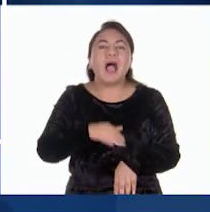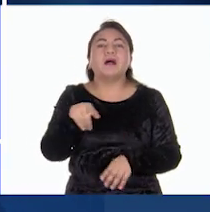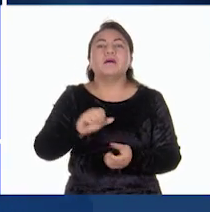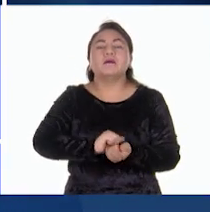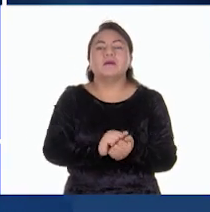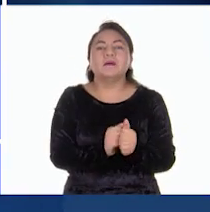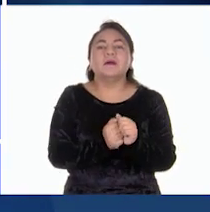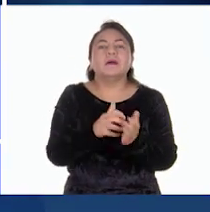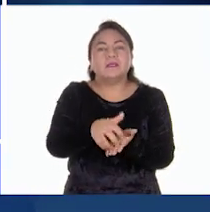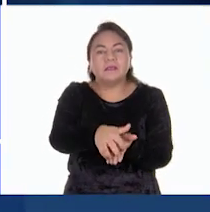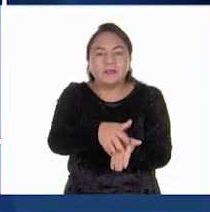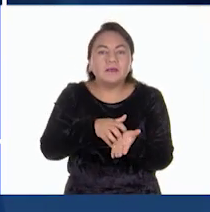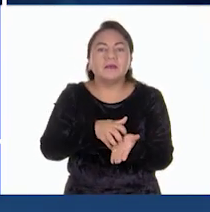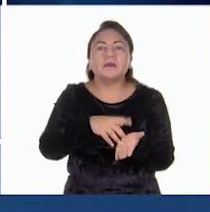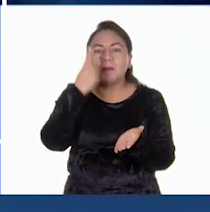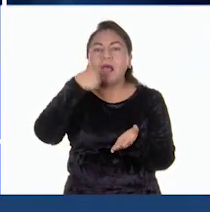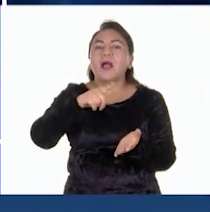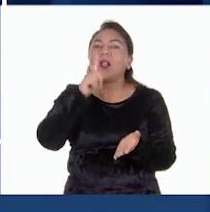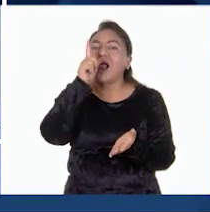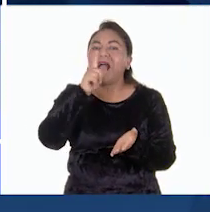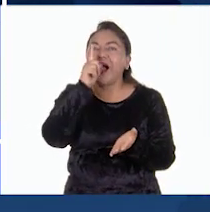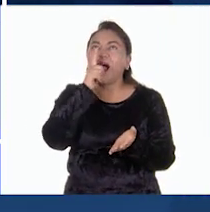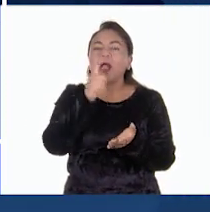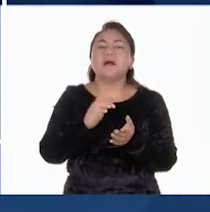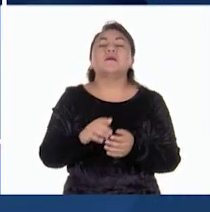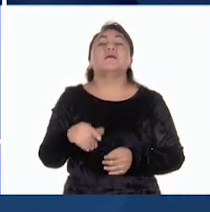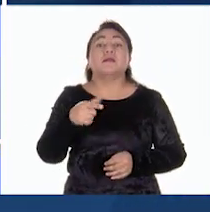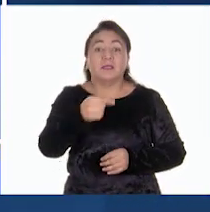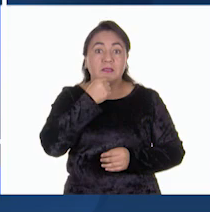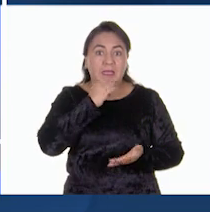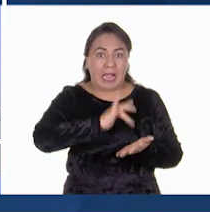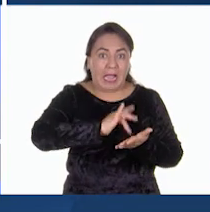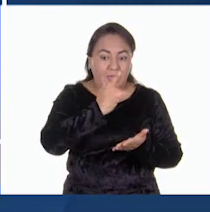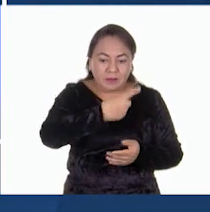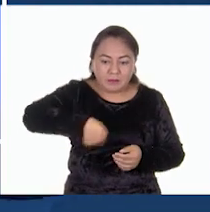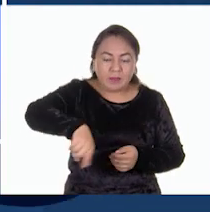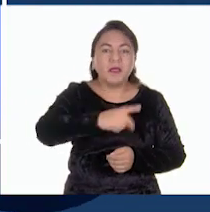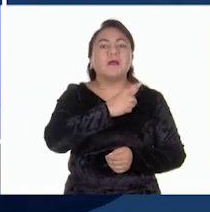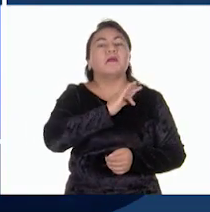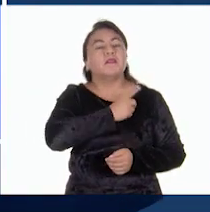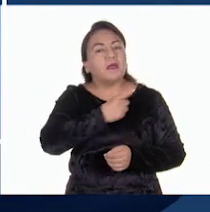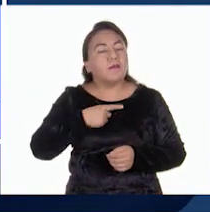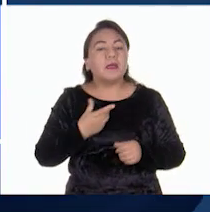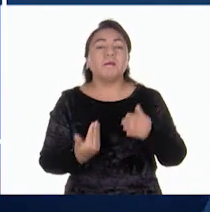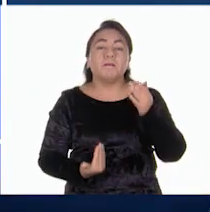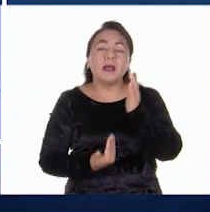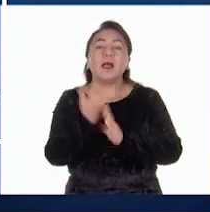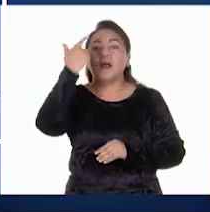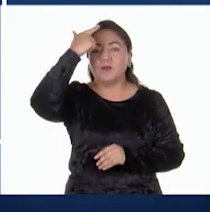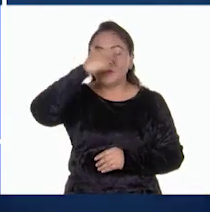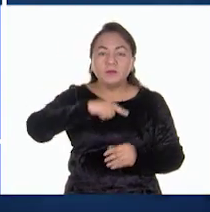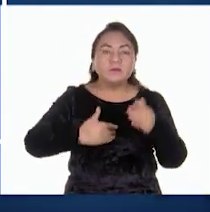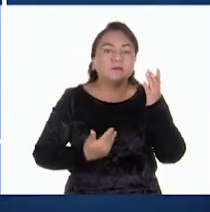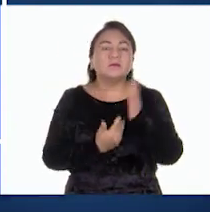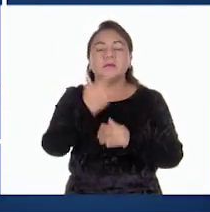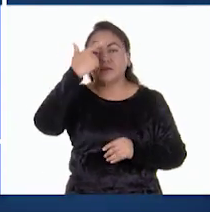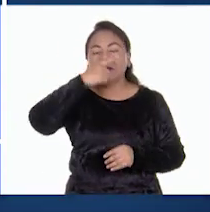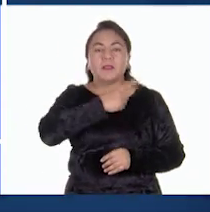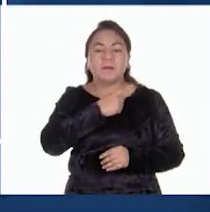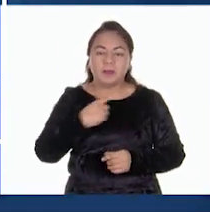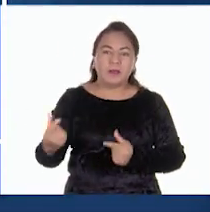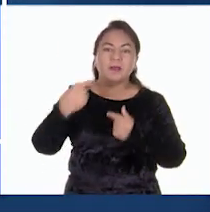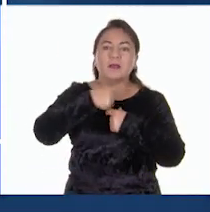se economizan en el contador eléctrico. Los niños deben tener puesto día y noche su lucrativo